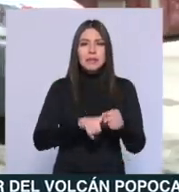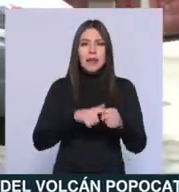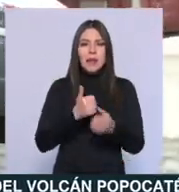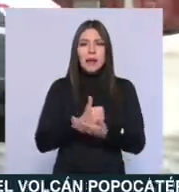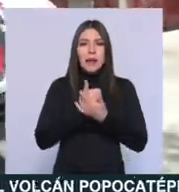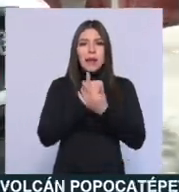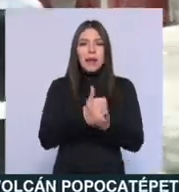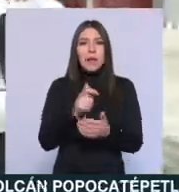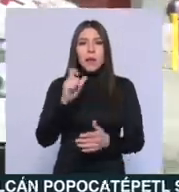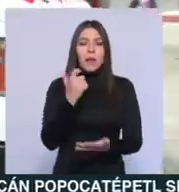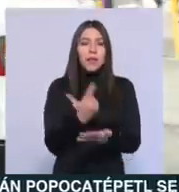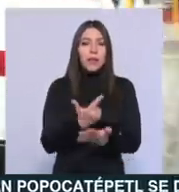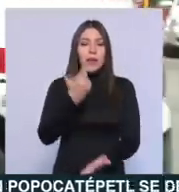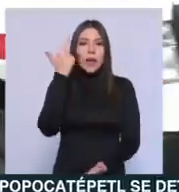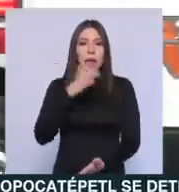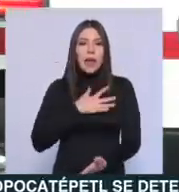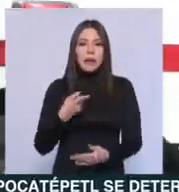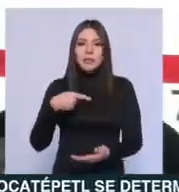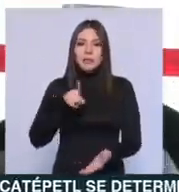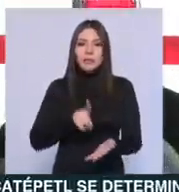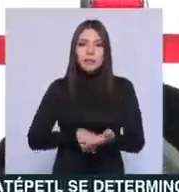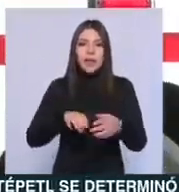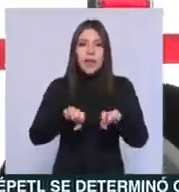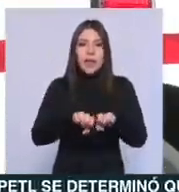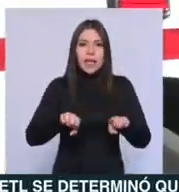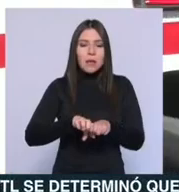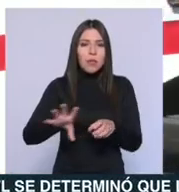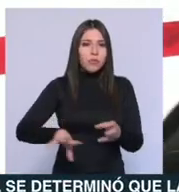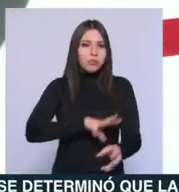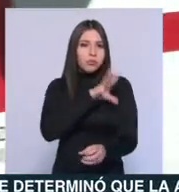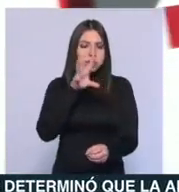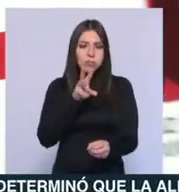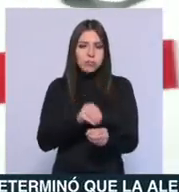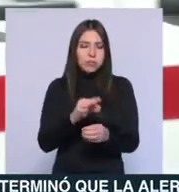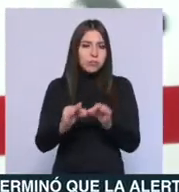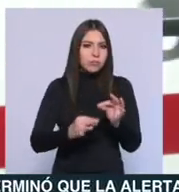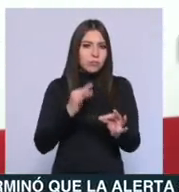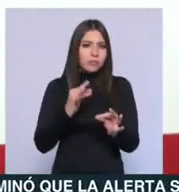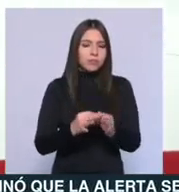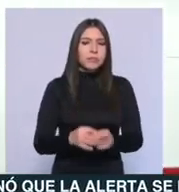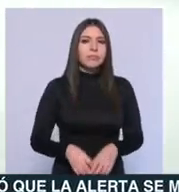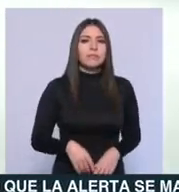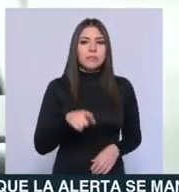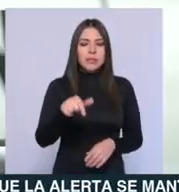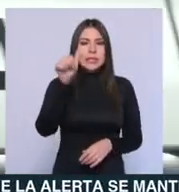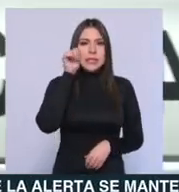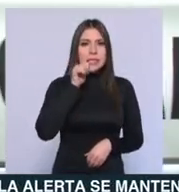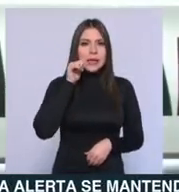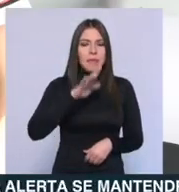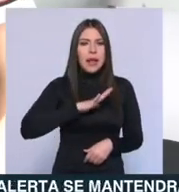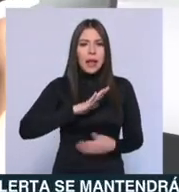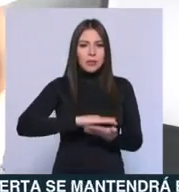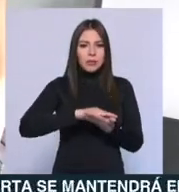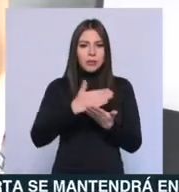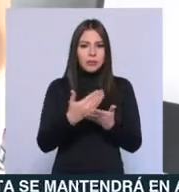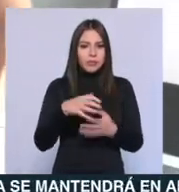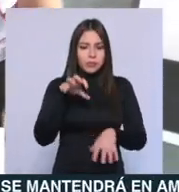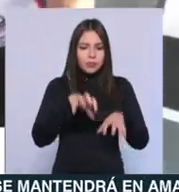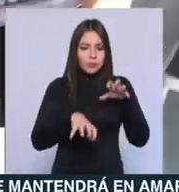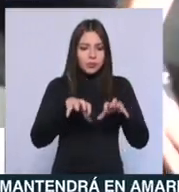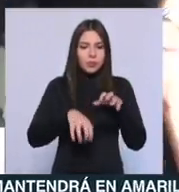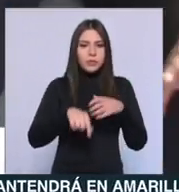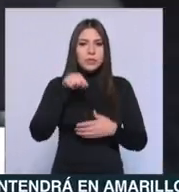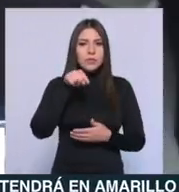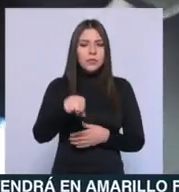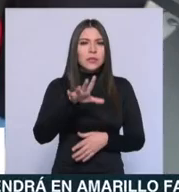van perfectamente equipadas. Nosotros en esta ambulancia viajamos siempre con un botiquín. El botiquín está lleno